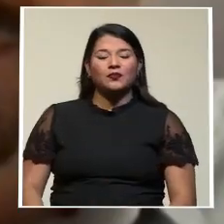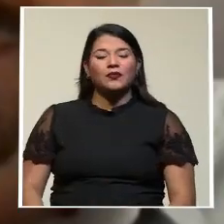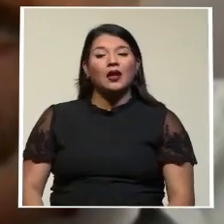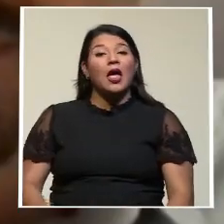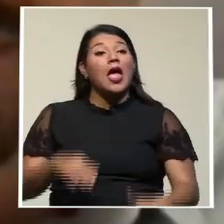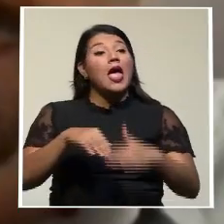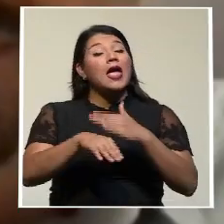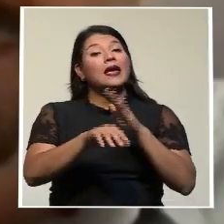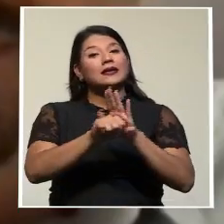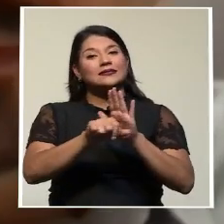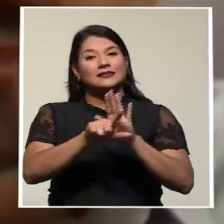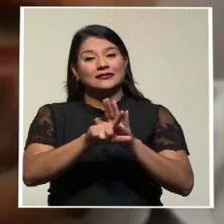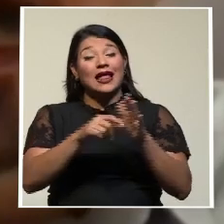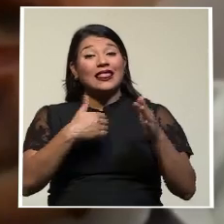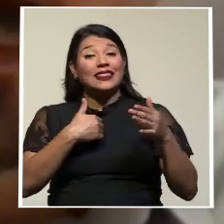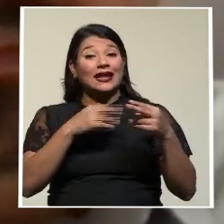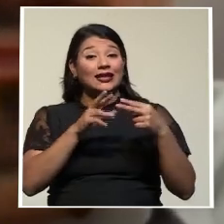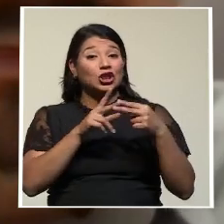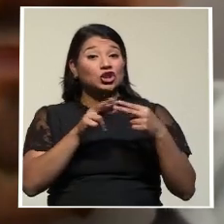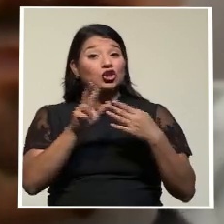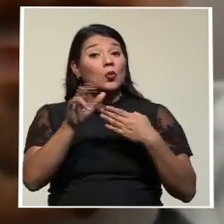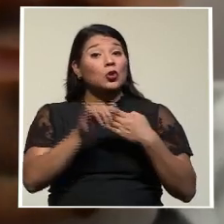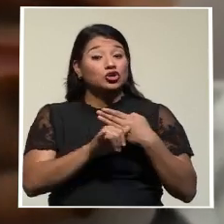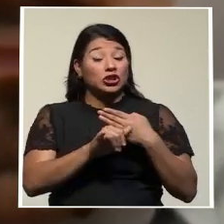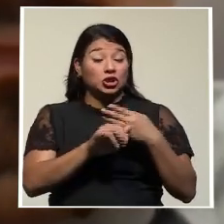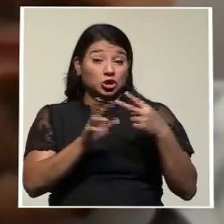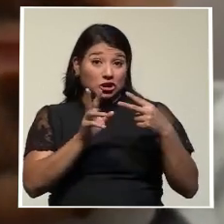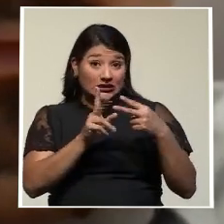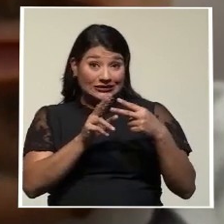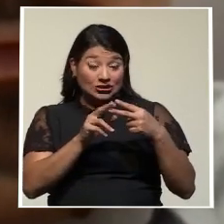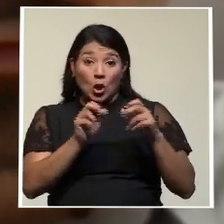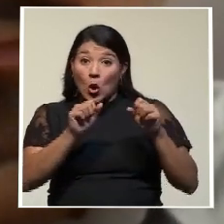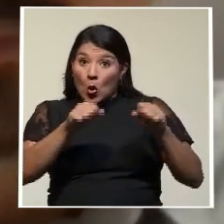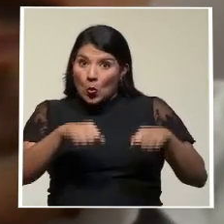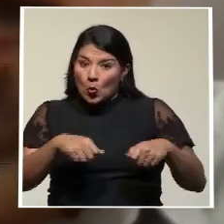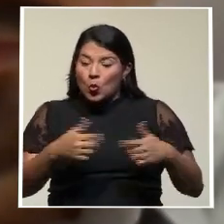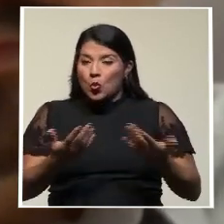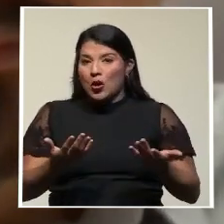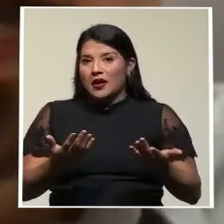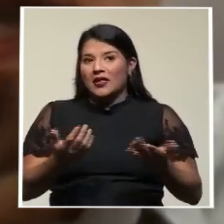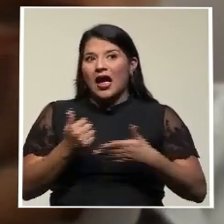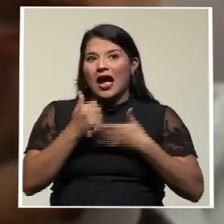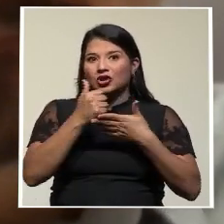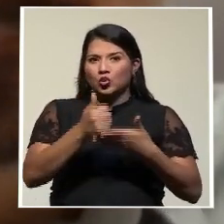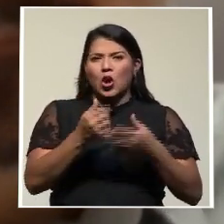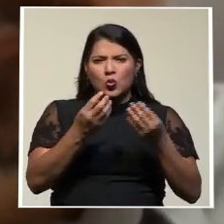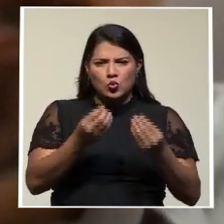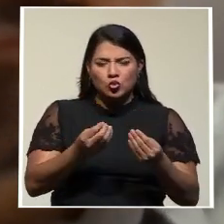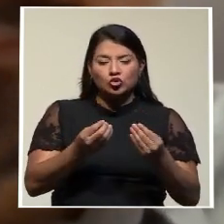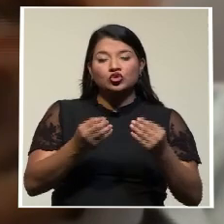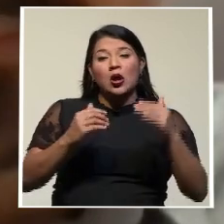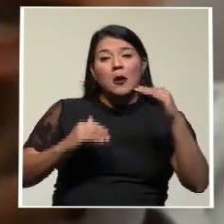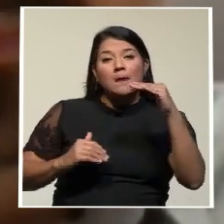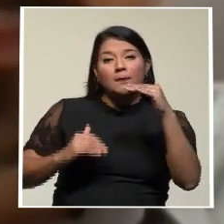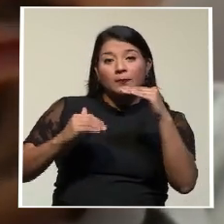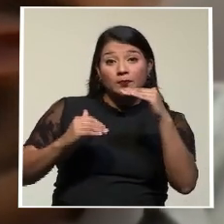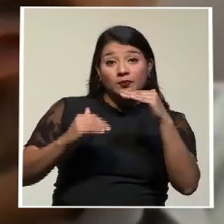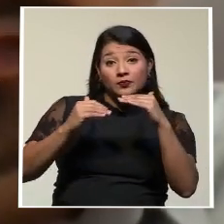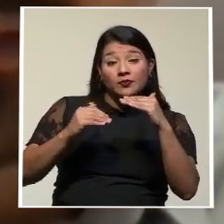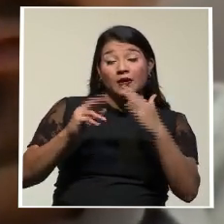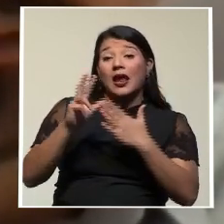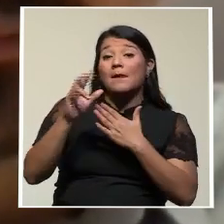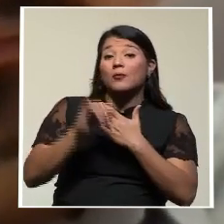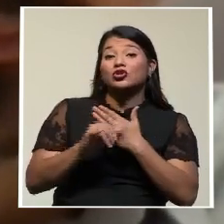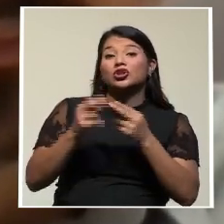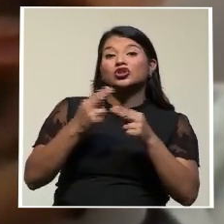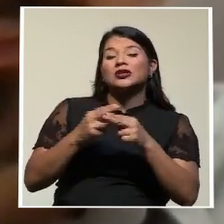dos proyectos que podrían ser de mucha utilidad para disminuir la brecha. El proyecto de